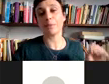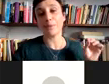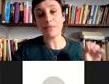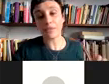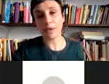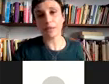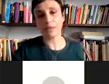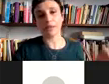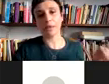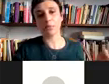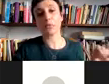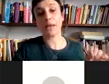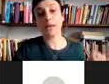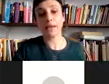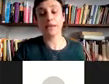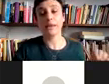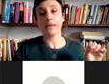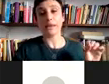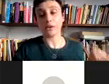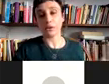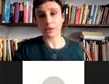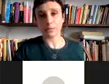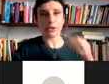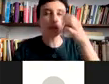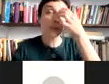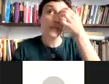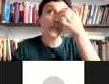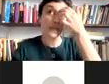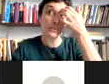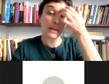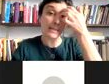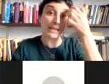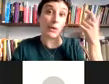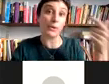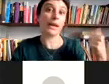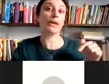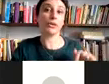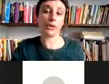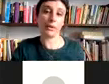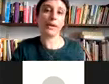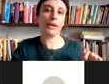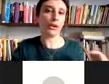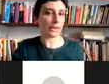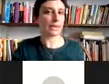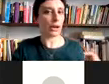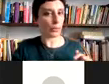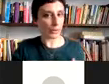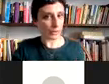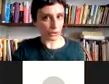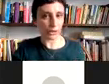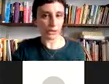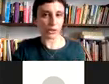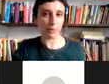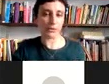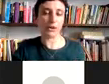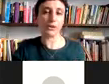trabajar específicamente, elegimos una ley, que es la de contracepción quirúrgica, que actualmente es la única que contraviene lo que dice la